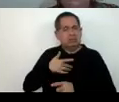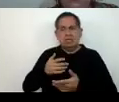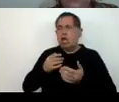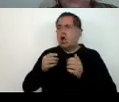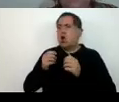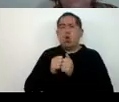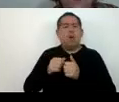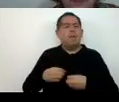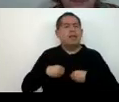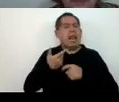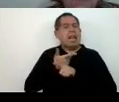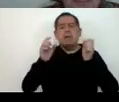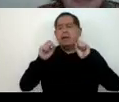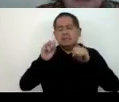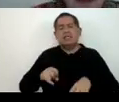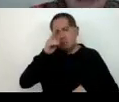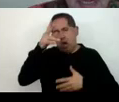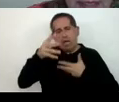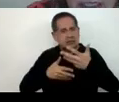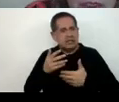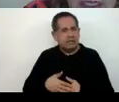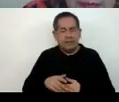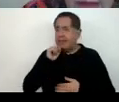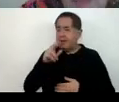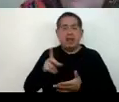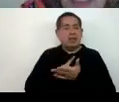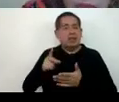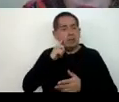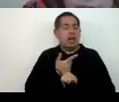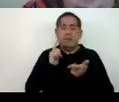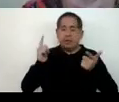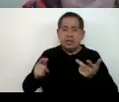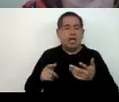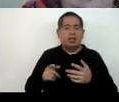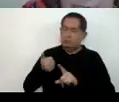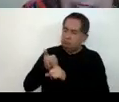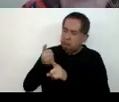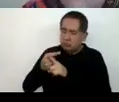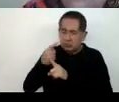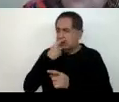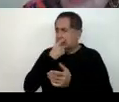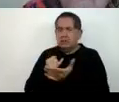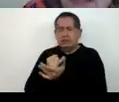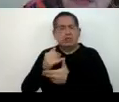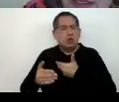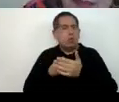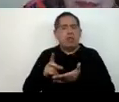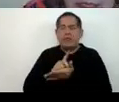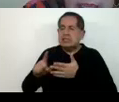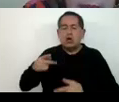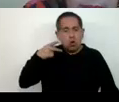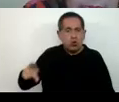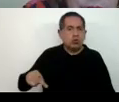de violencia. También se plasma el derecho a la libertad, autodeterminación y libre desarrollo de la